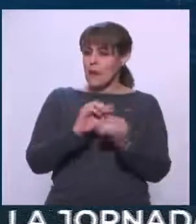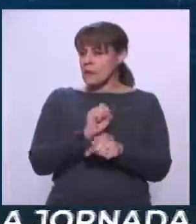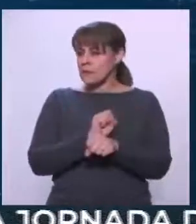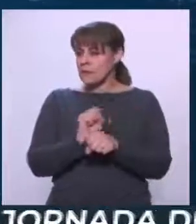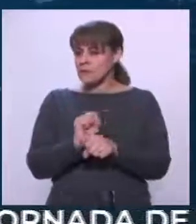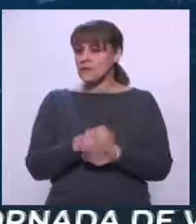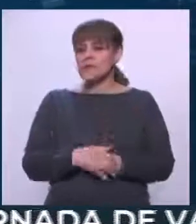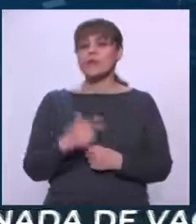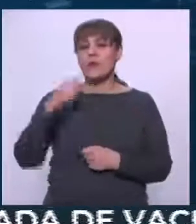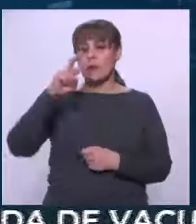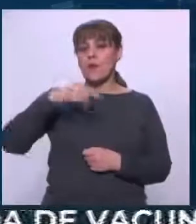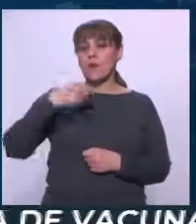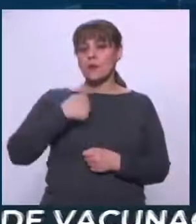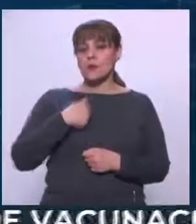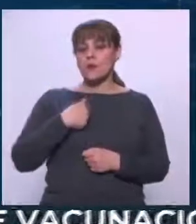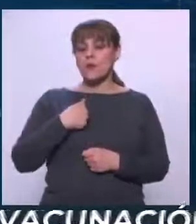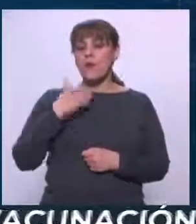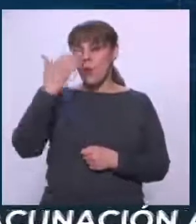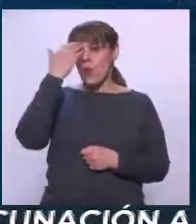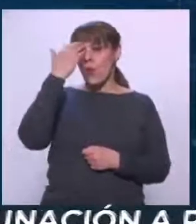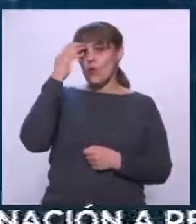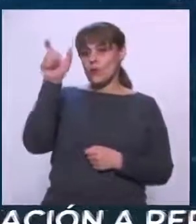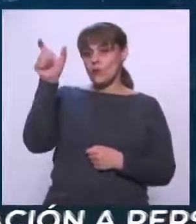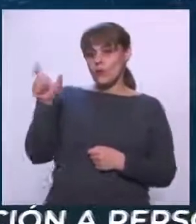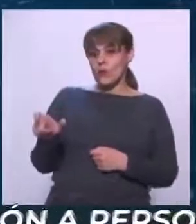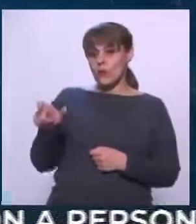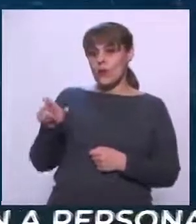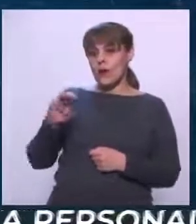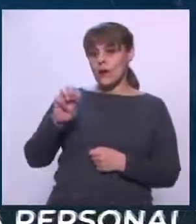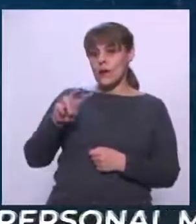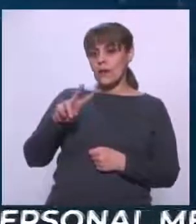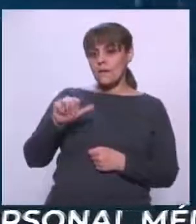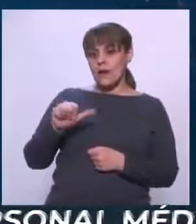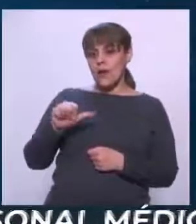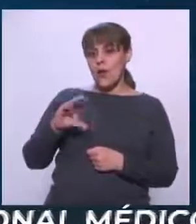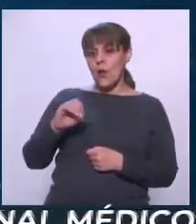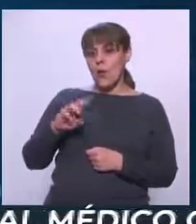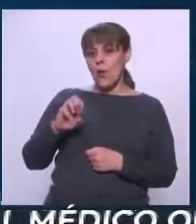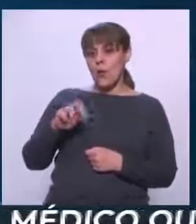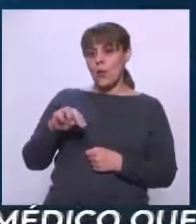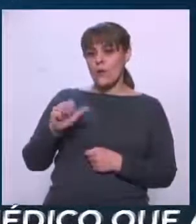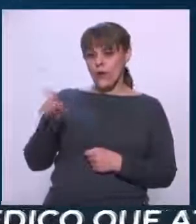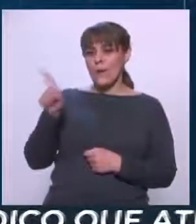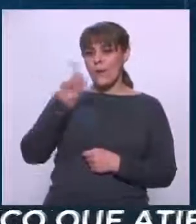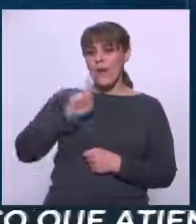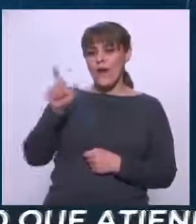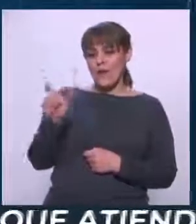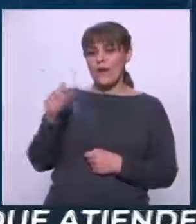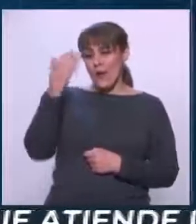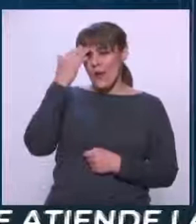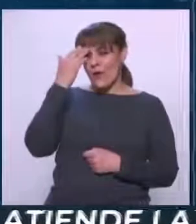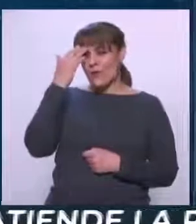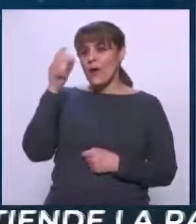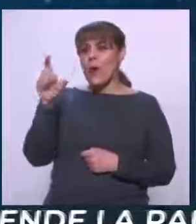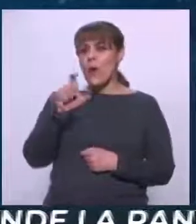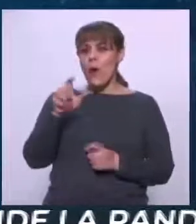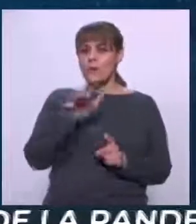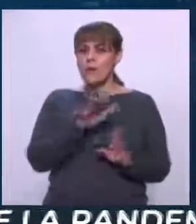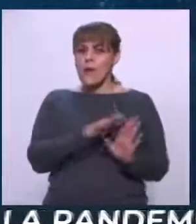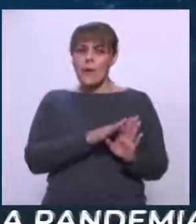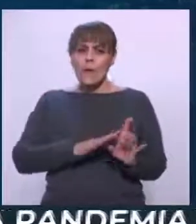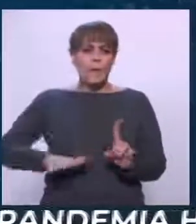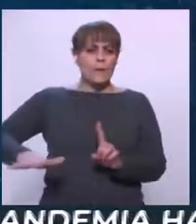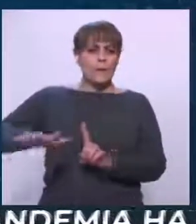el privilegio de conocer a doña Eva Corona en medio de esta situación de crisis,